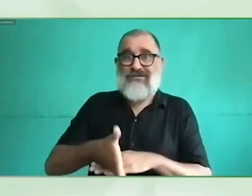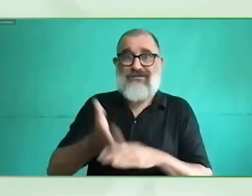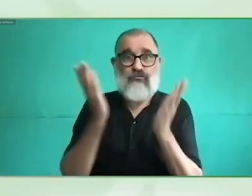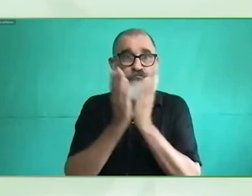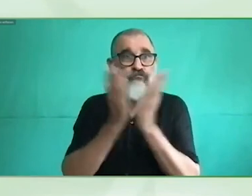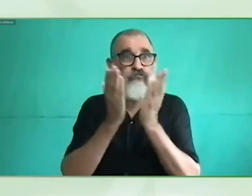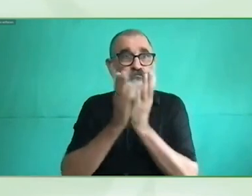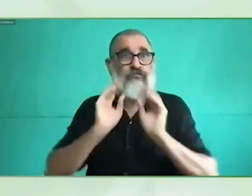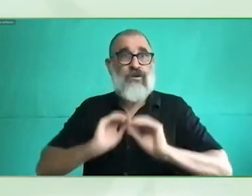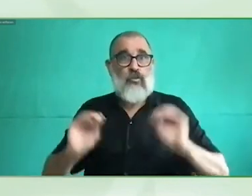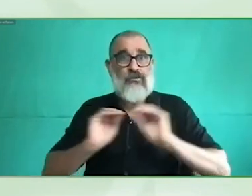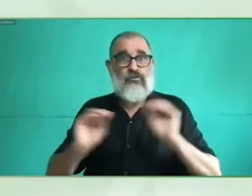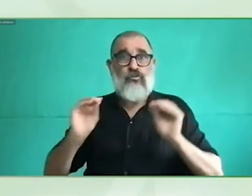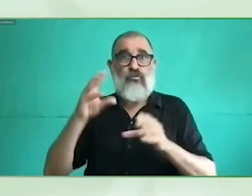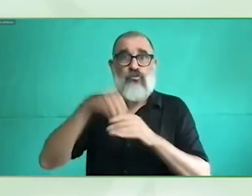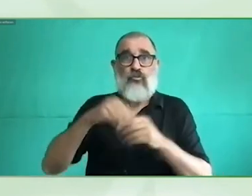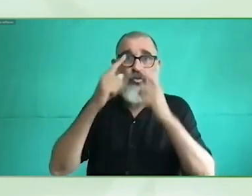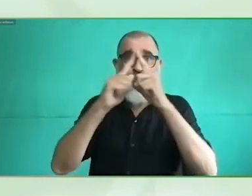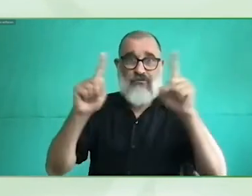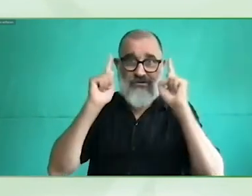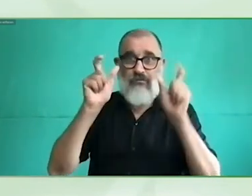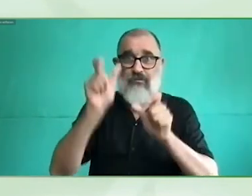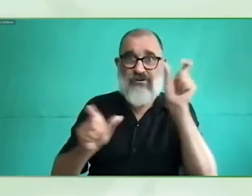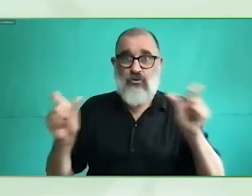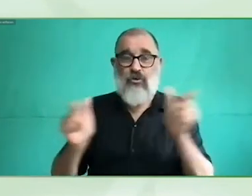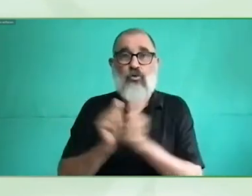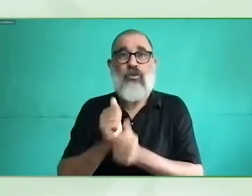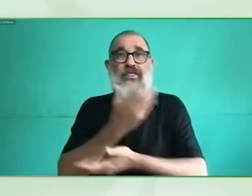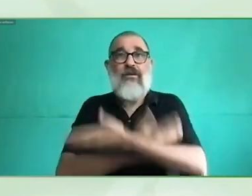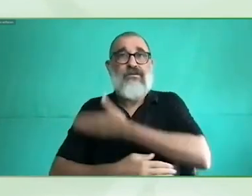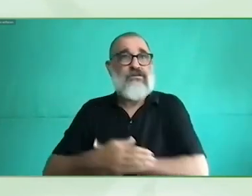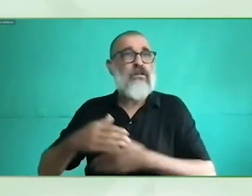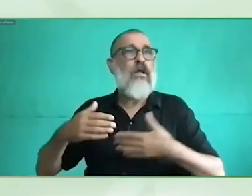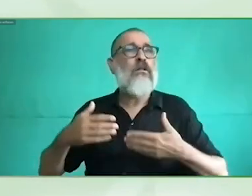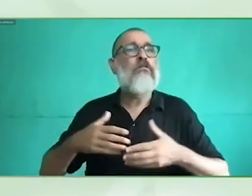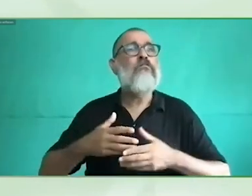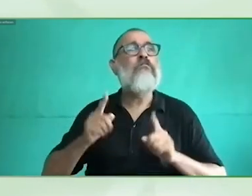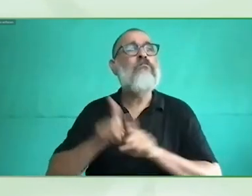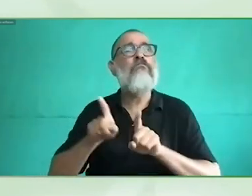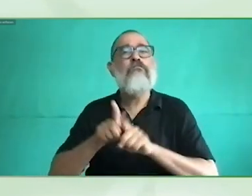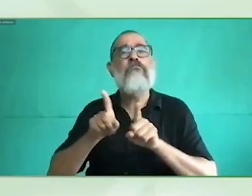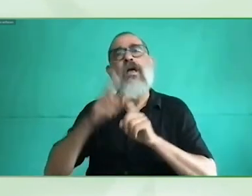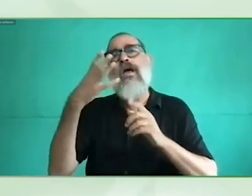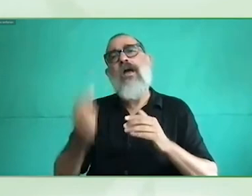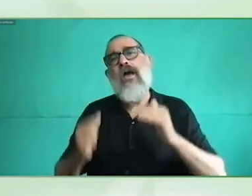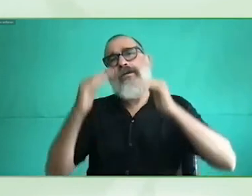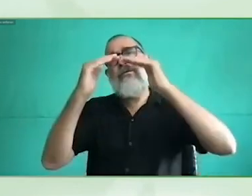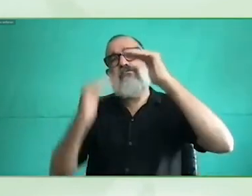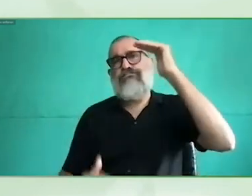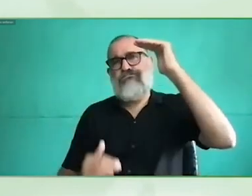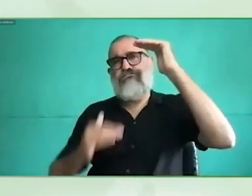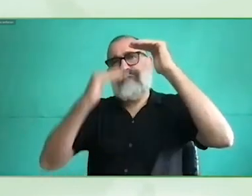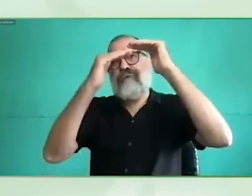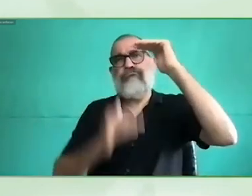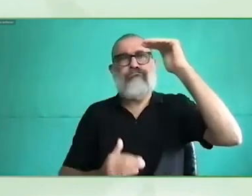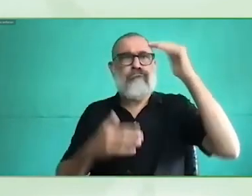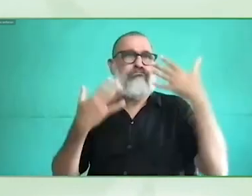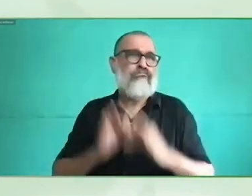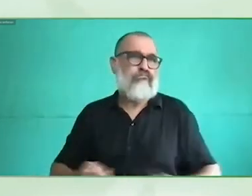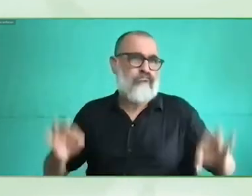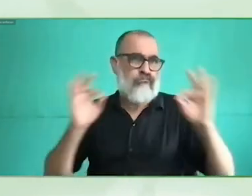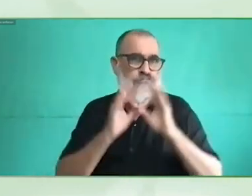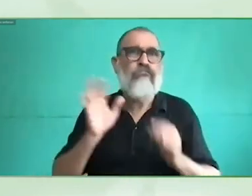Gracias a todas y todos por su atención yo creo que una de las brechas más grandes